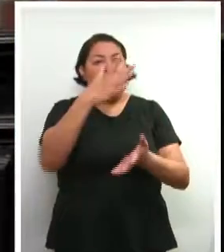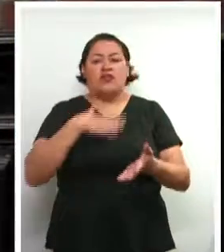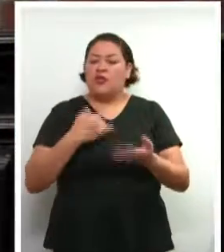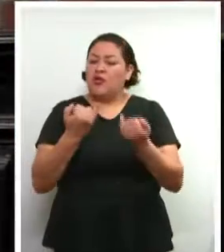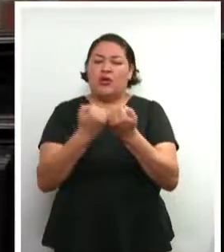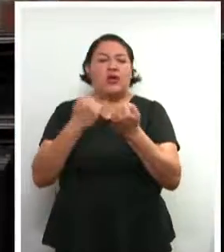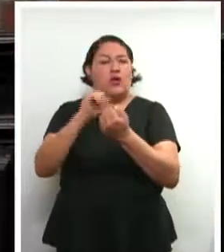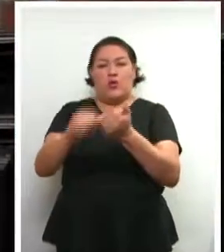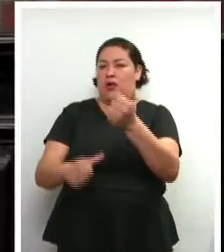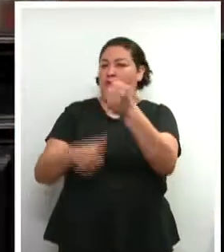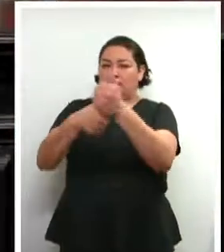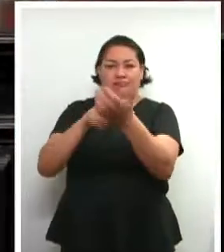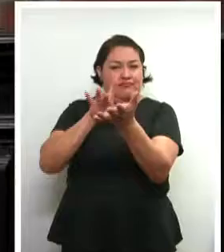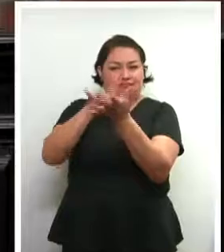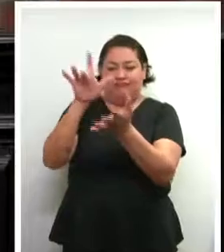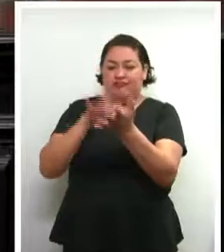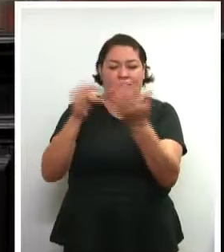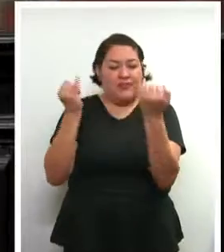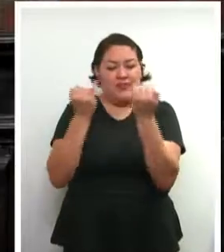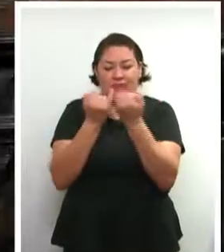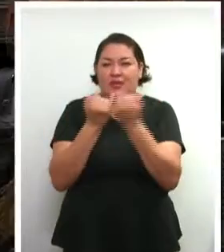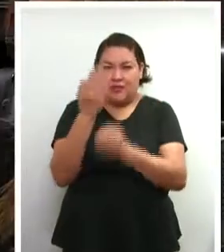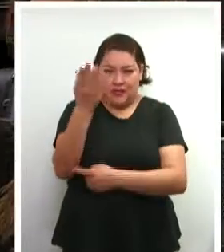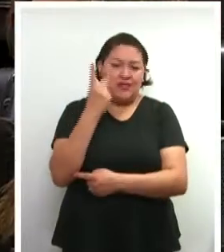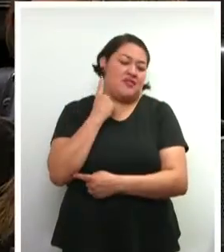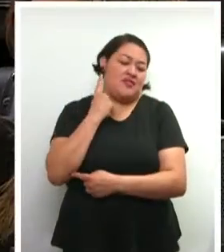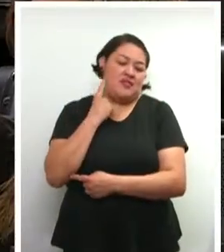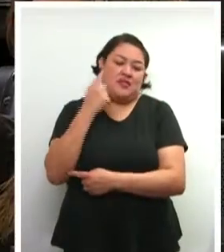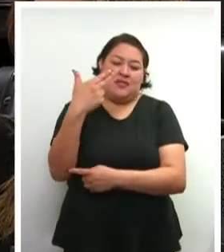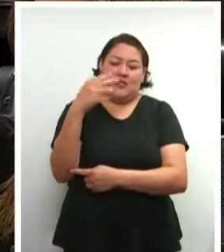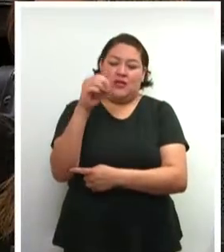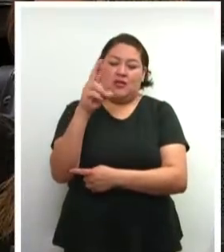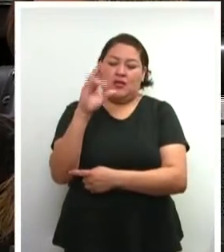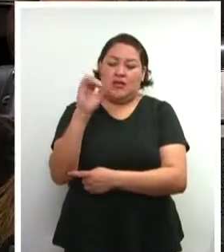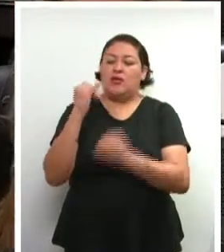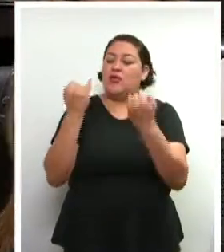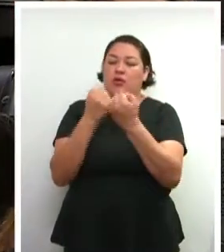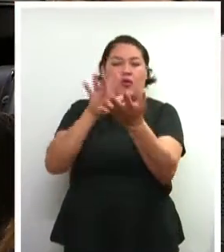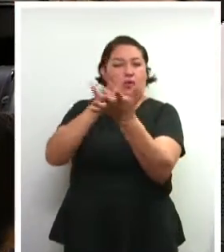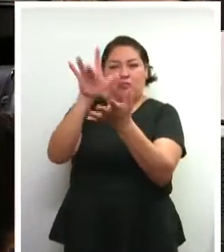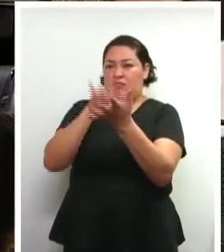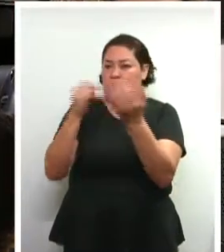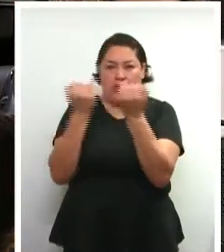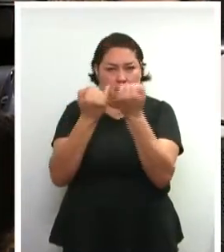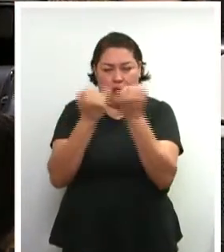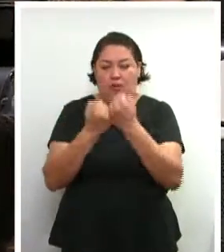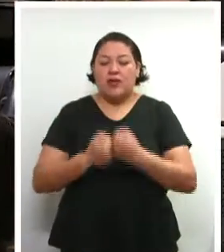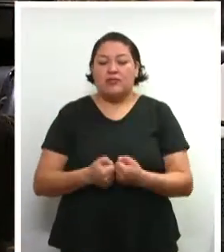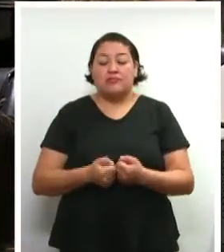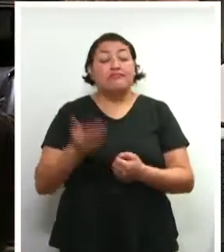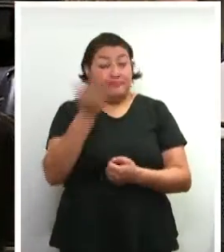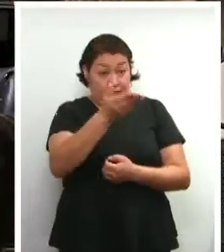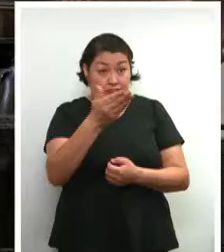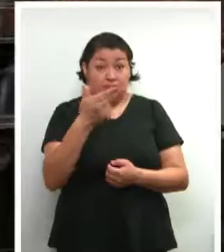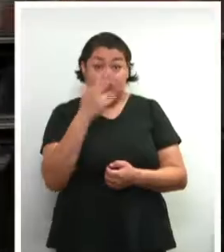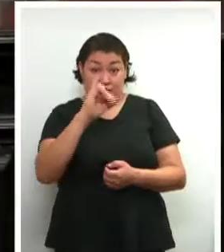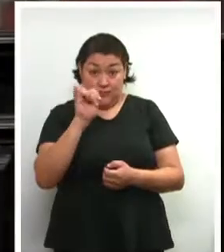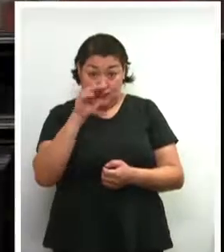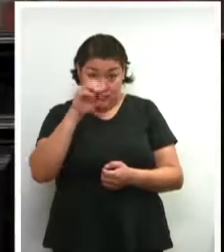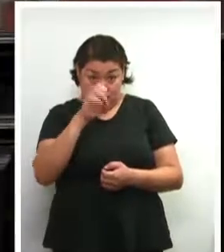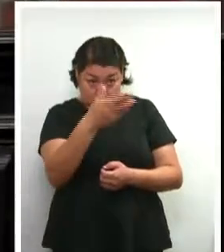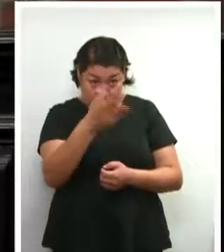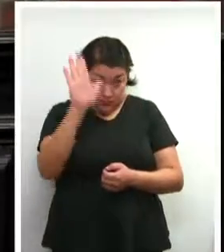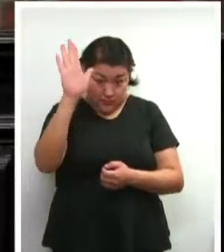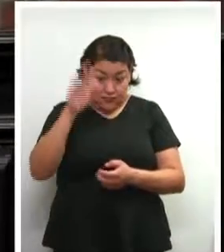igualmente a las iniciativas del diputado Horacio Franco. Diputado Jiménez Espriu.